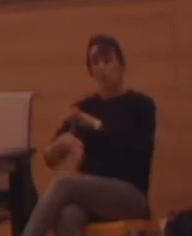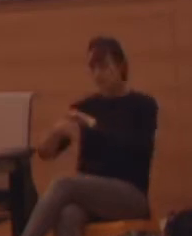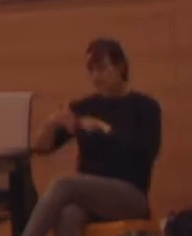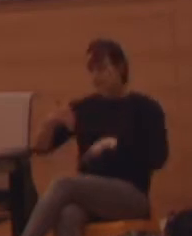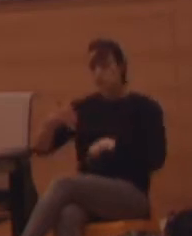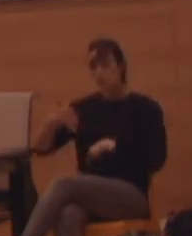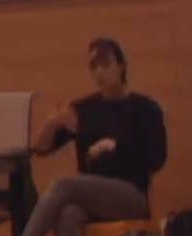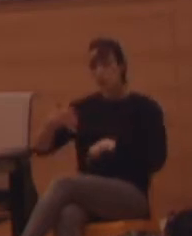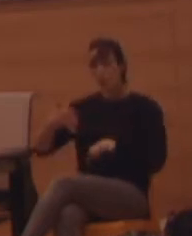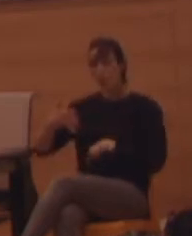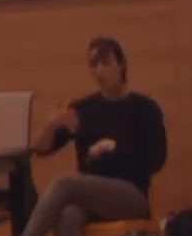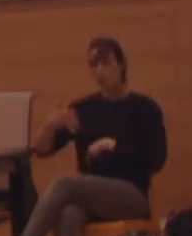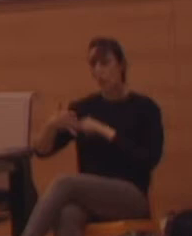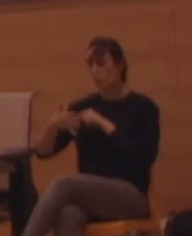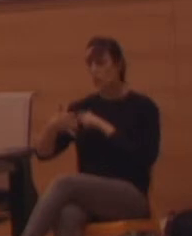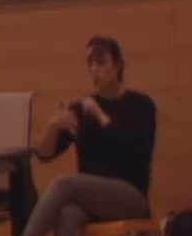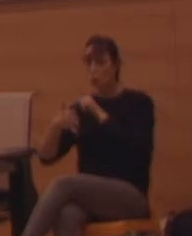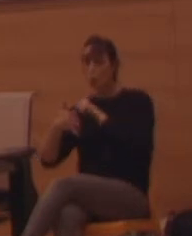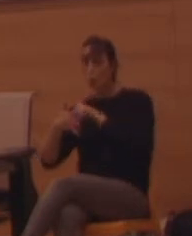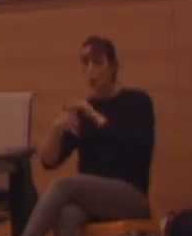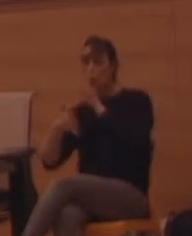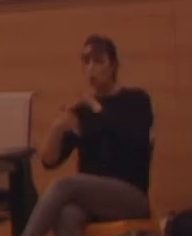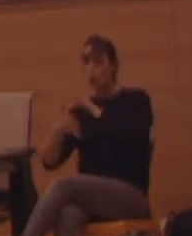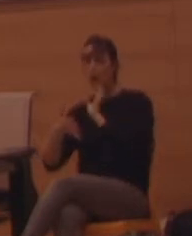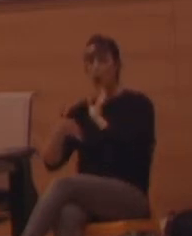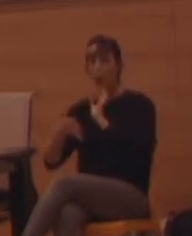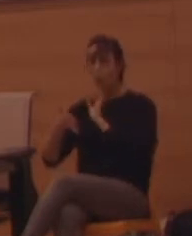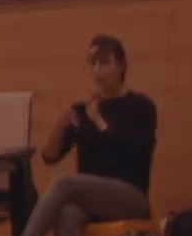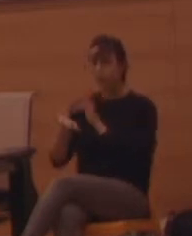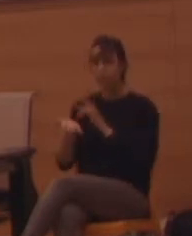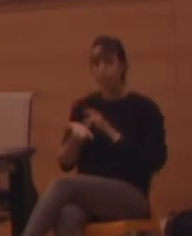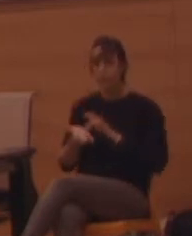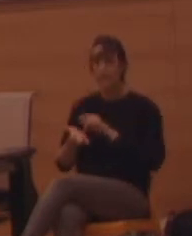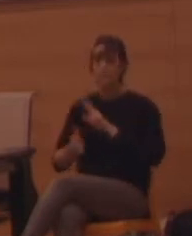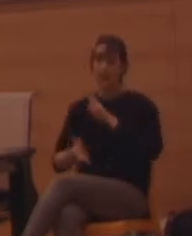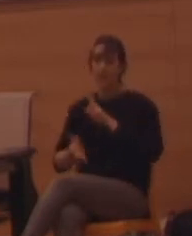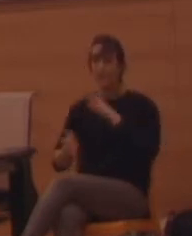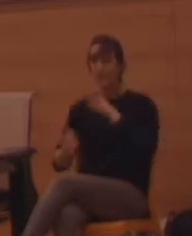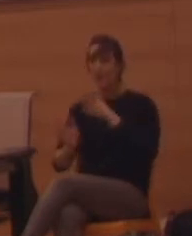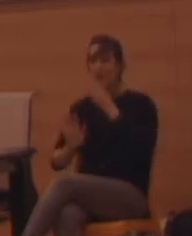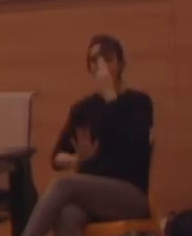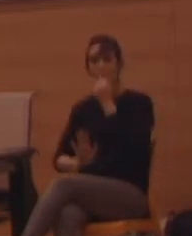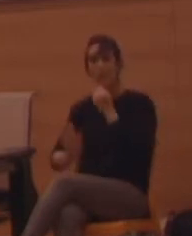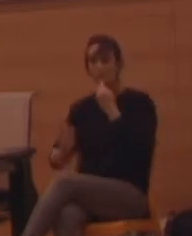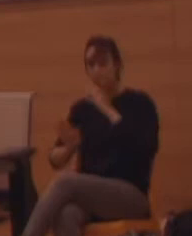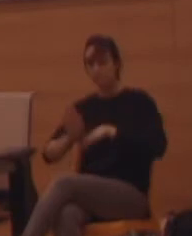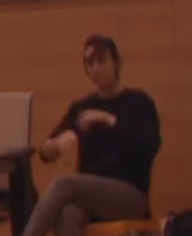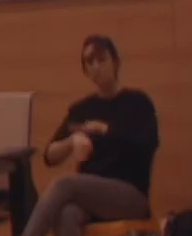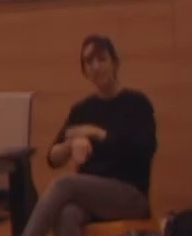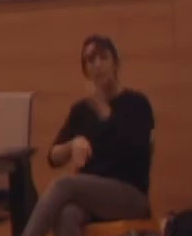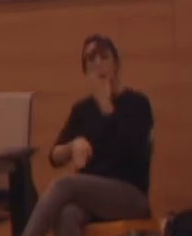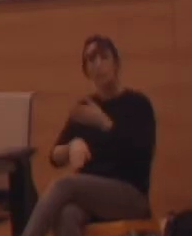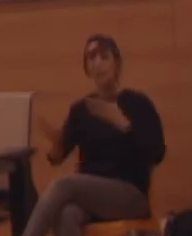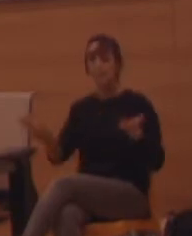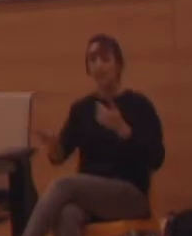se nos van a infectar o uno o varios, pero los pies los tenemos muy mal diseñados, entre comillas, o sea, están muy bien, pero tenemos la mala